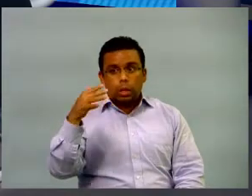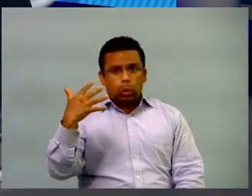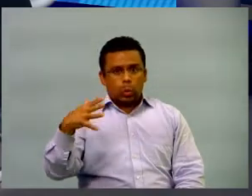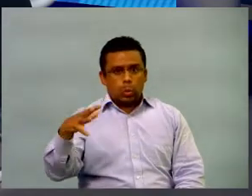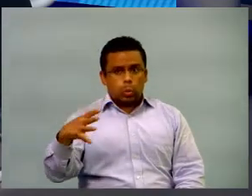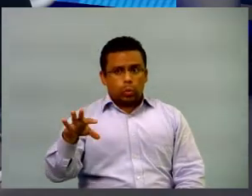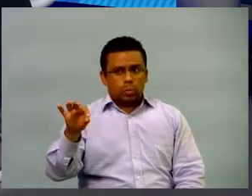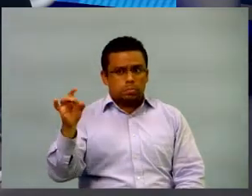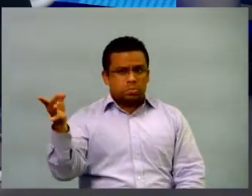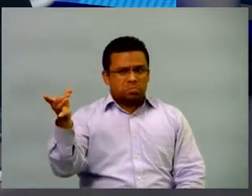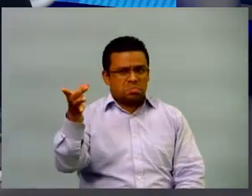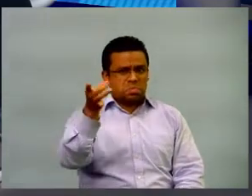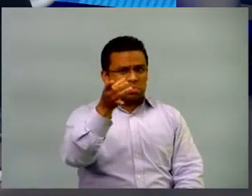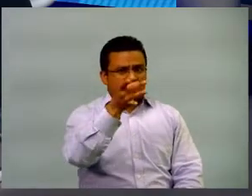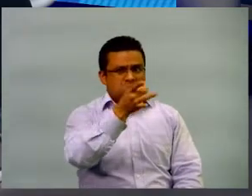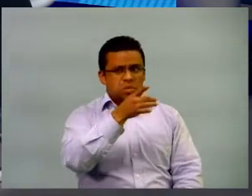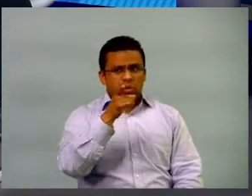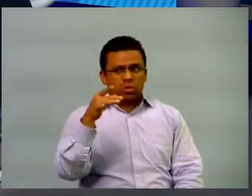súper importante